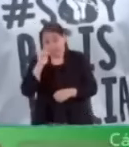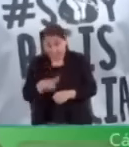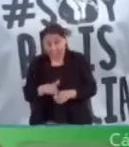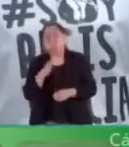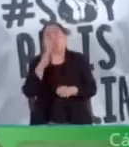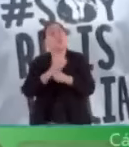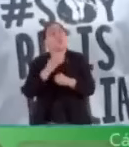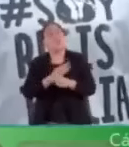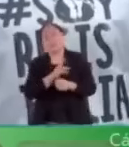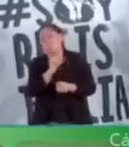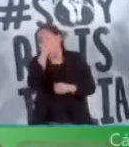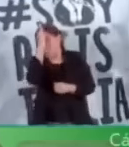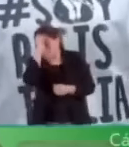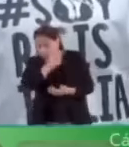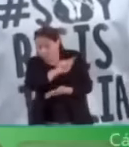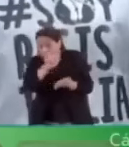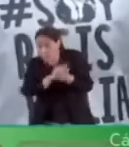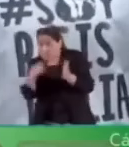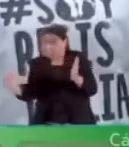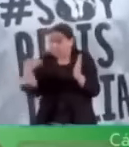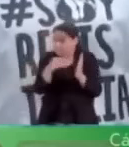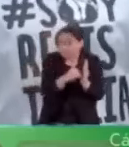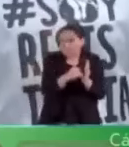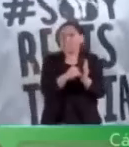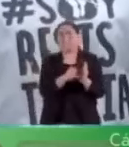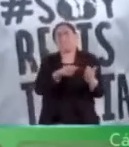que legalmente les pertenecía.